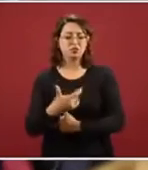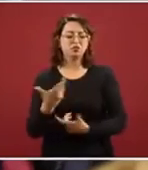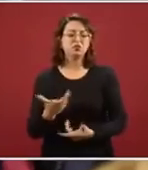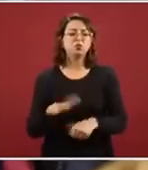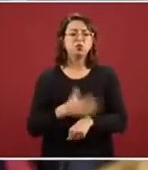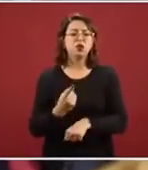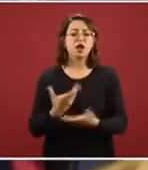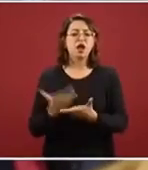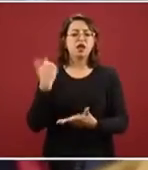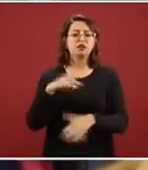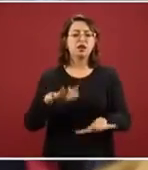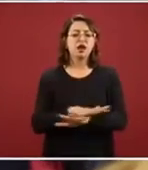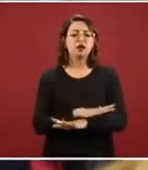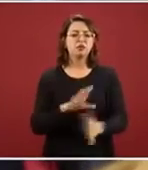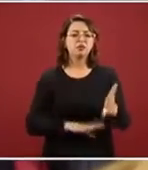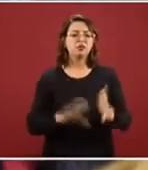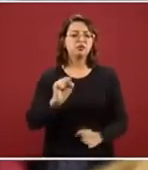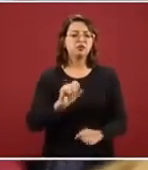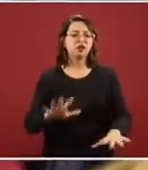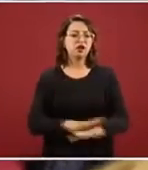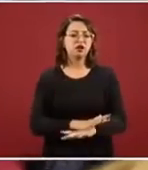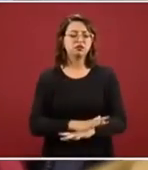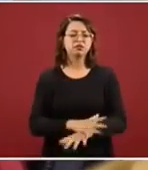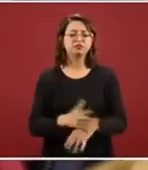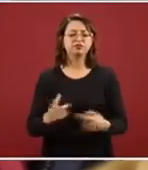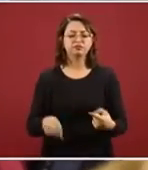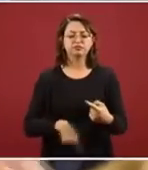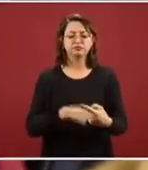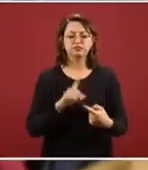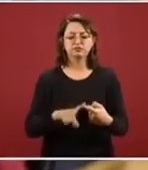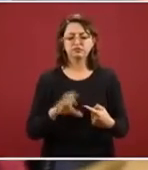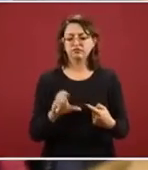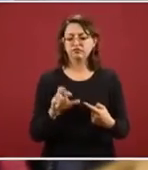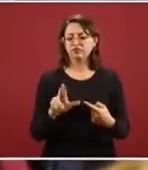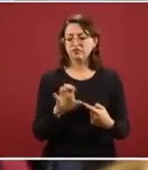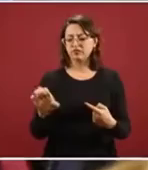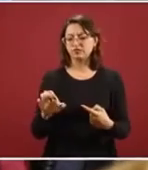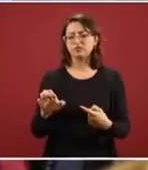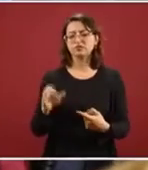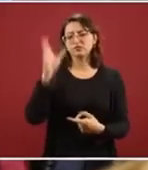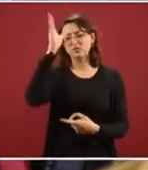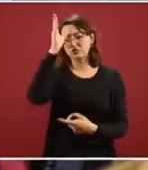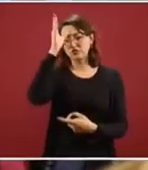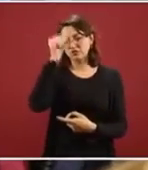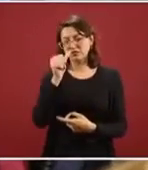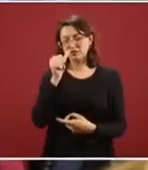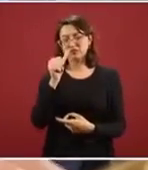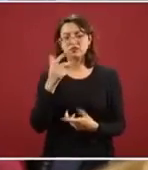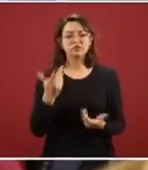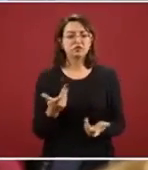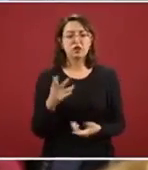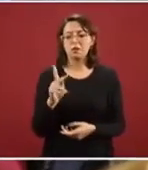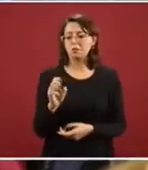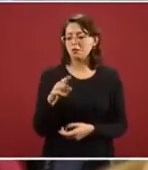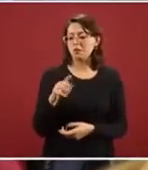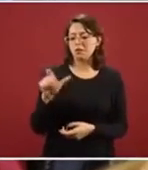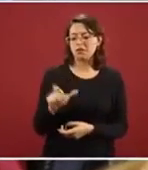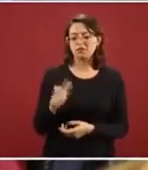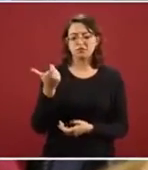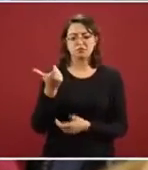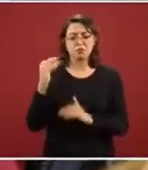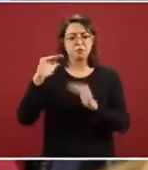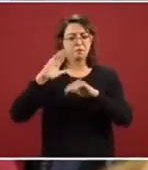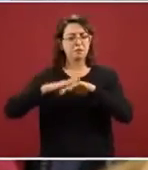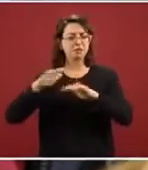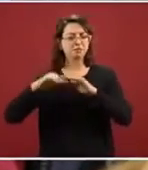de la reforma energética. Primero, la CRE dio revés a un acuerdo que ahora permite a Pemex fijar sus precios incluso por